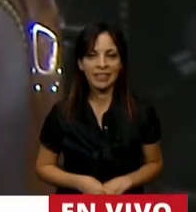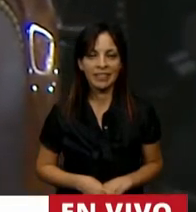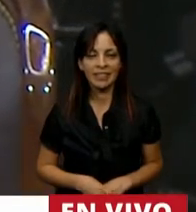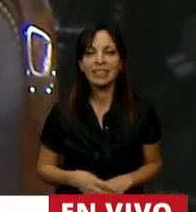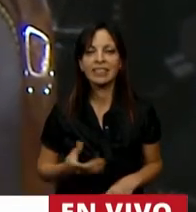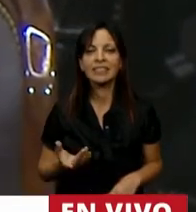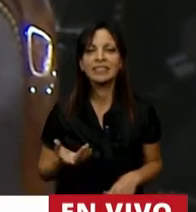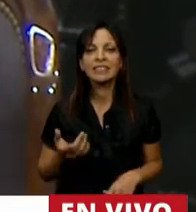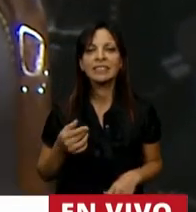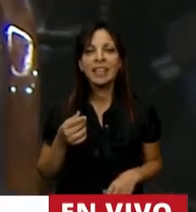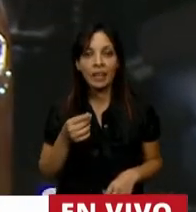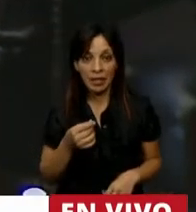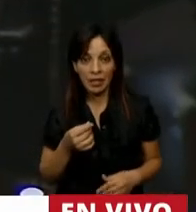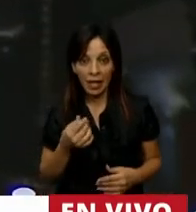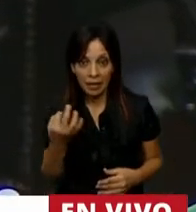Ahí estamos, sí.